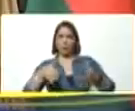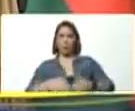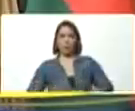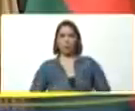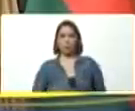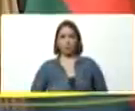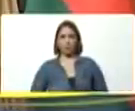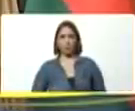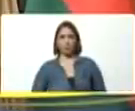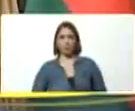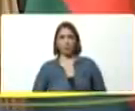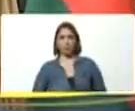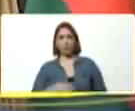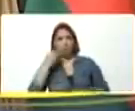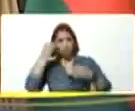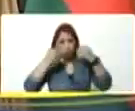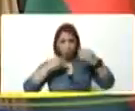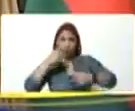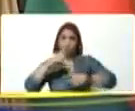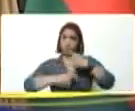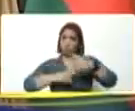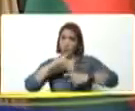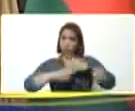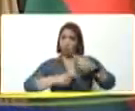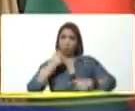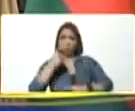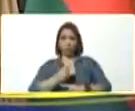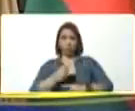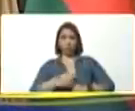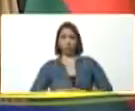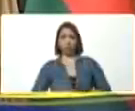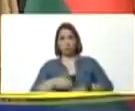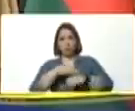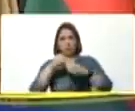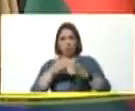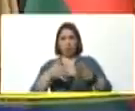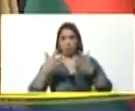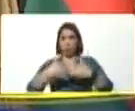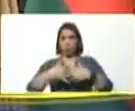Así que planifiquen, compañeros, ministro de Industria,